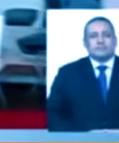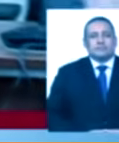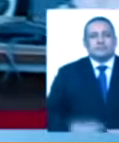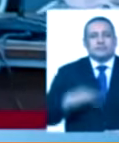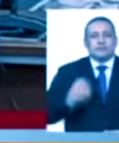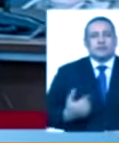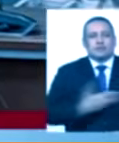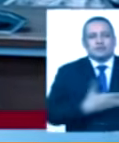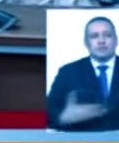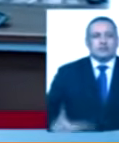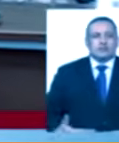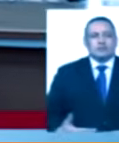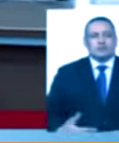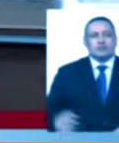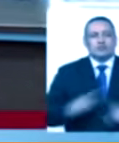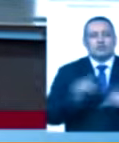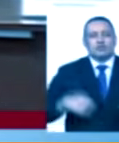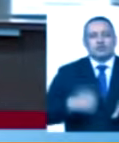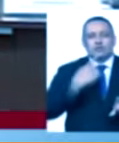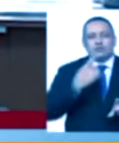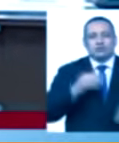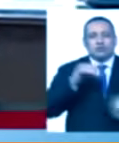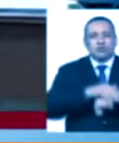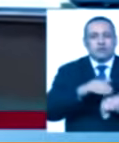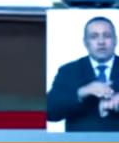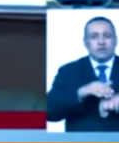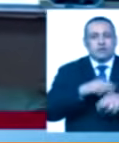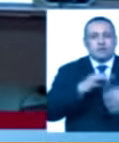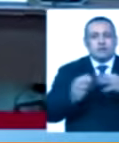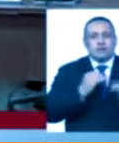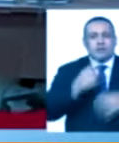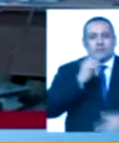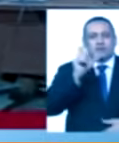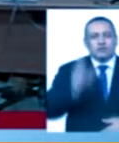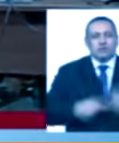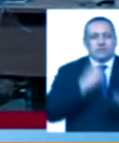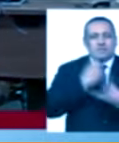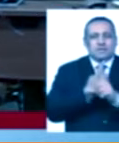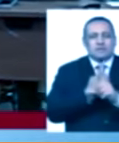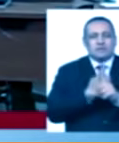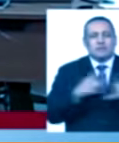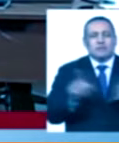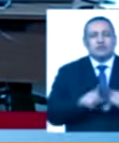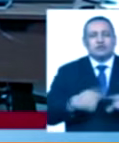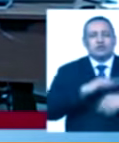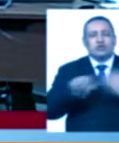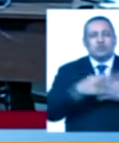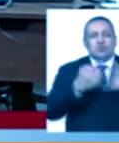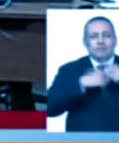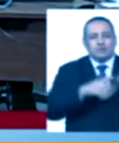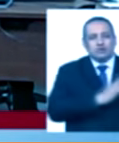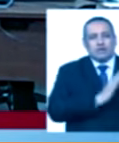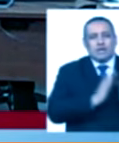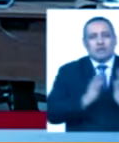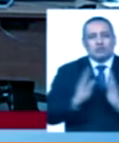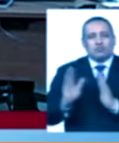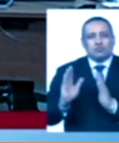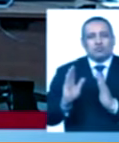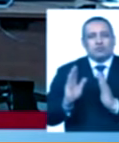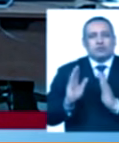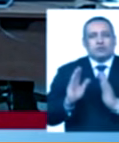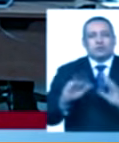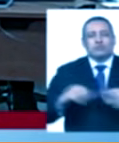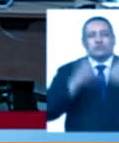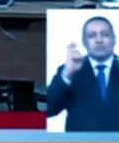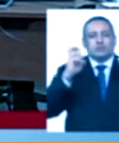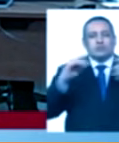Señora Presidenta, yo no estoy diciendo refiriendo a personas directamente, le estoy diciendo de todo el tramado. Es un